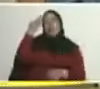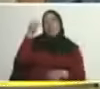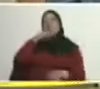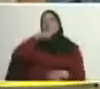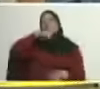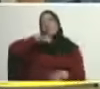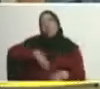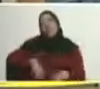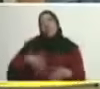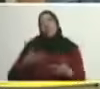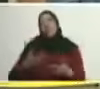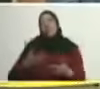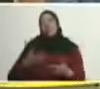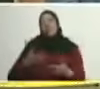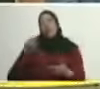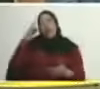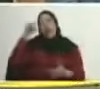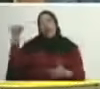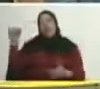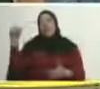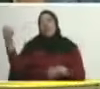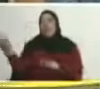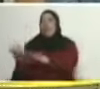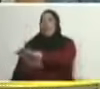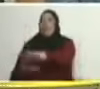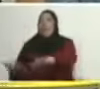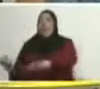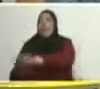Históricamente, Haití se la ha saqueado.